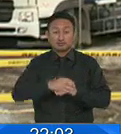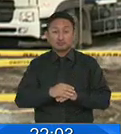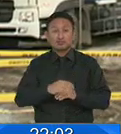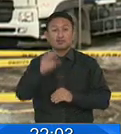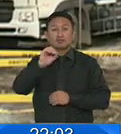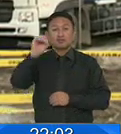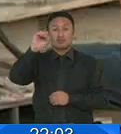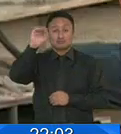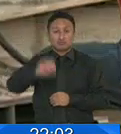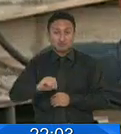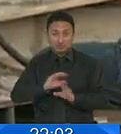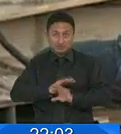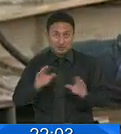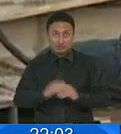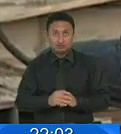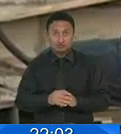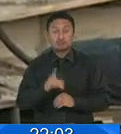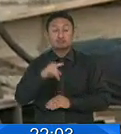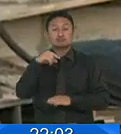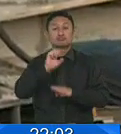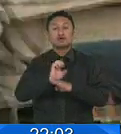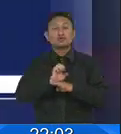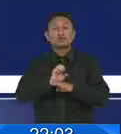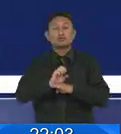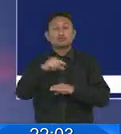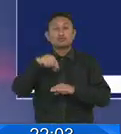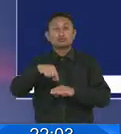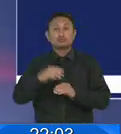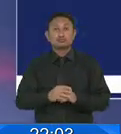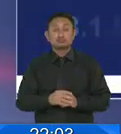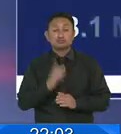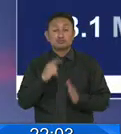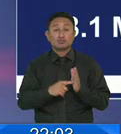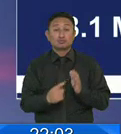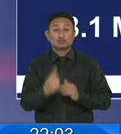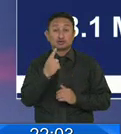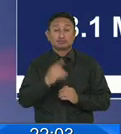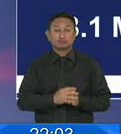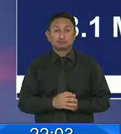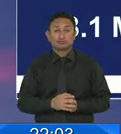la región. La nación tiene una población económicamente activa de 8.1 millones